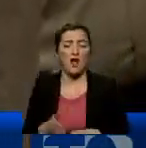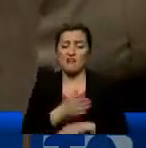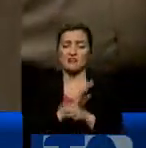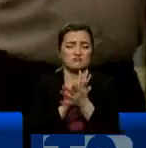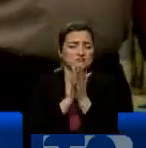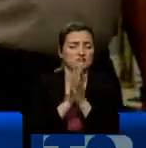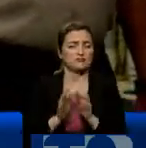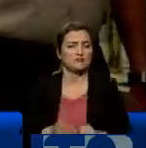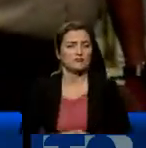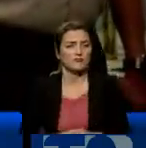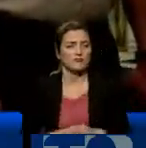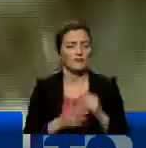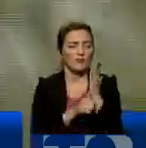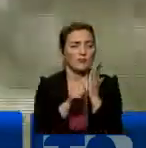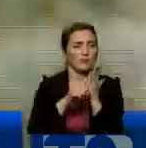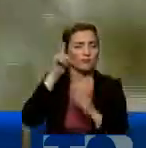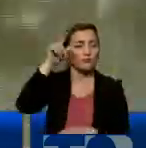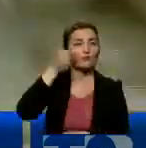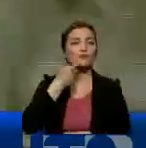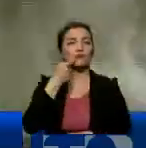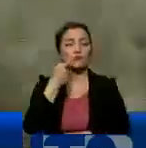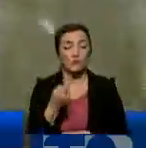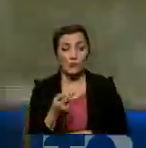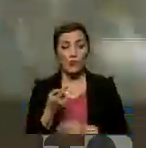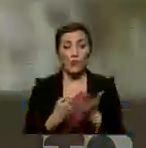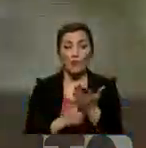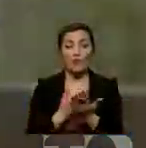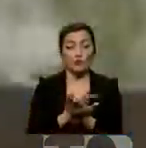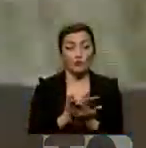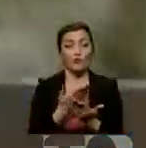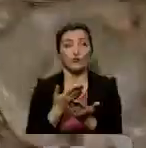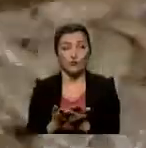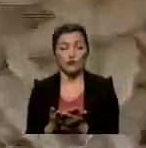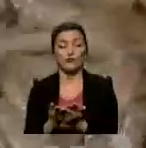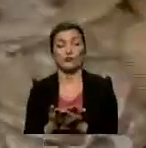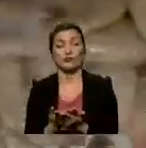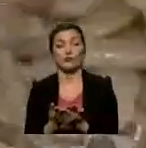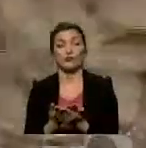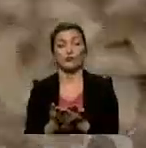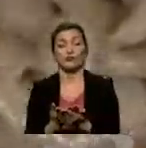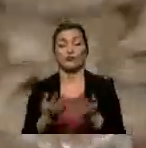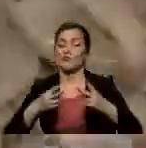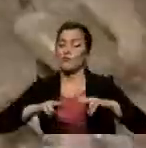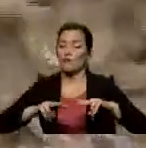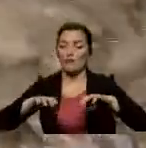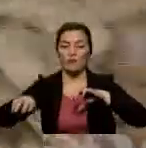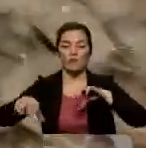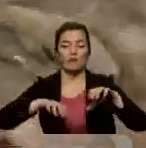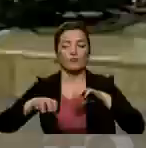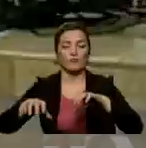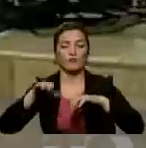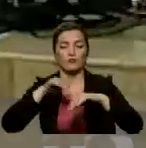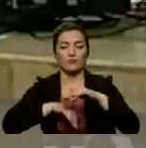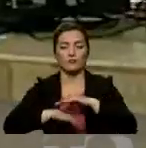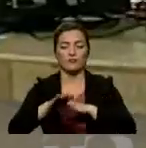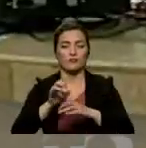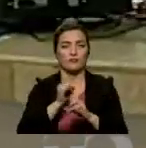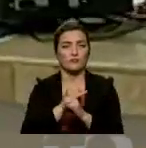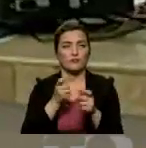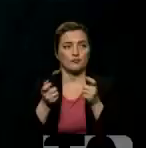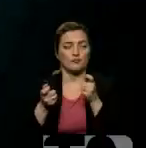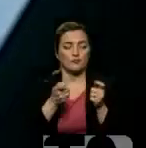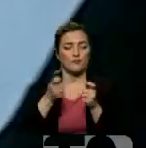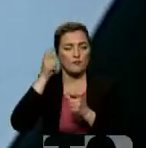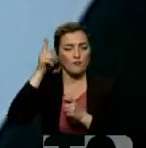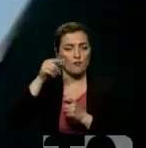la ministra de Gobierno, María Paula Romo, aseguró que analizarán las propuestas del sector y que además coordinan la intervención de otras instituciones